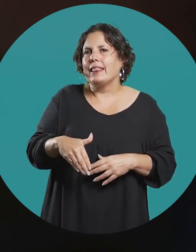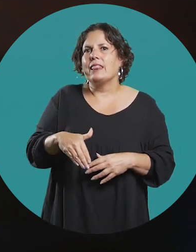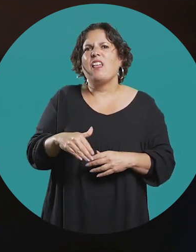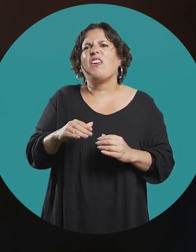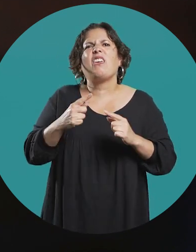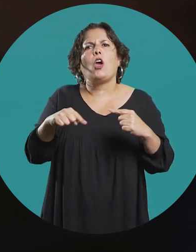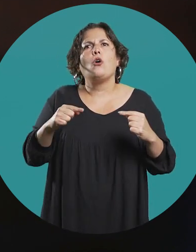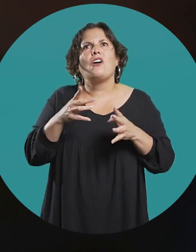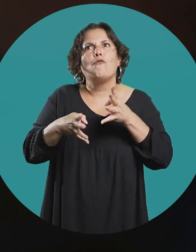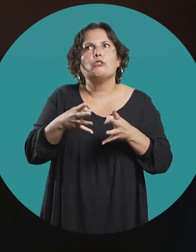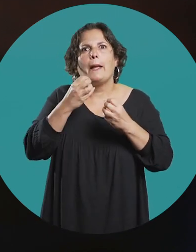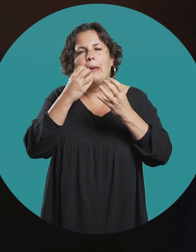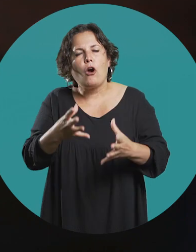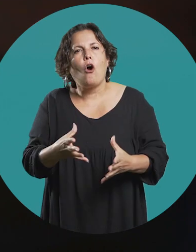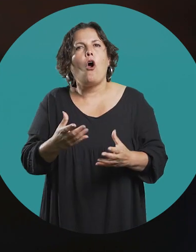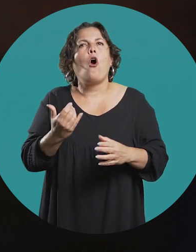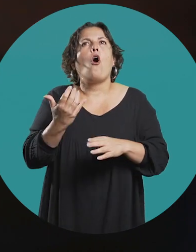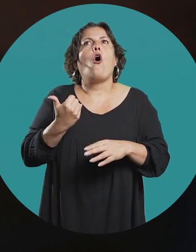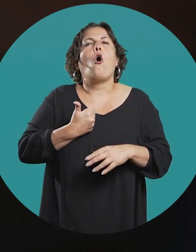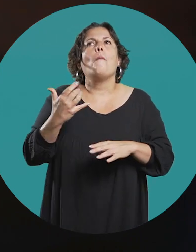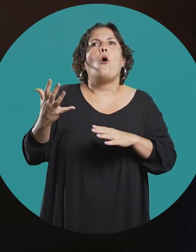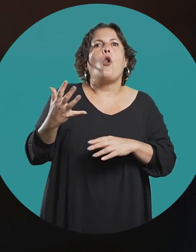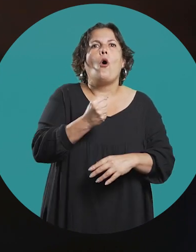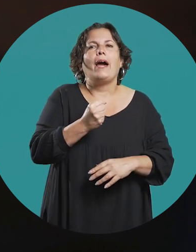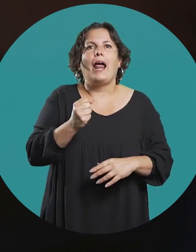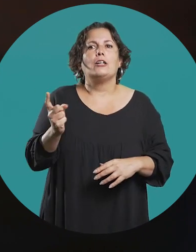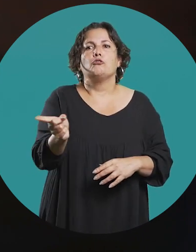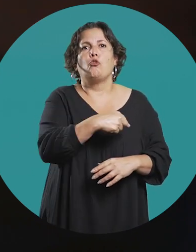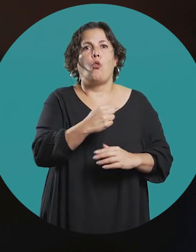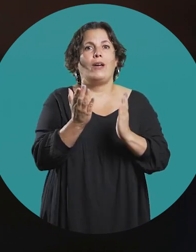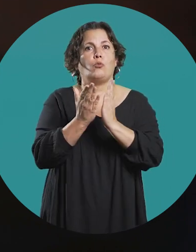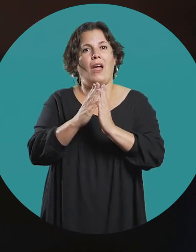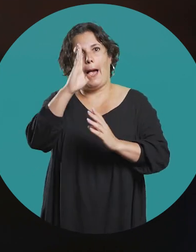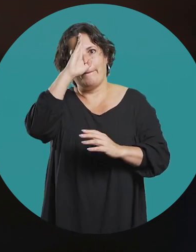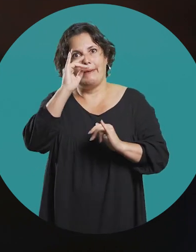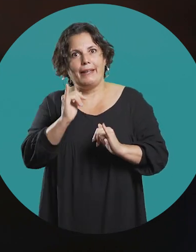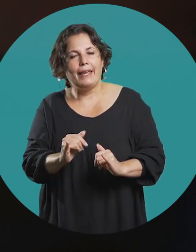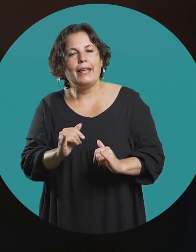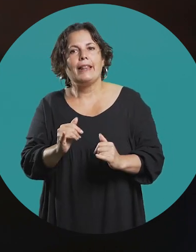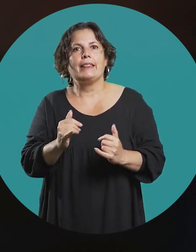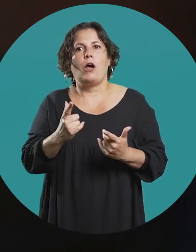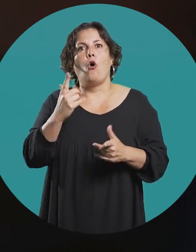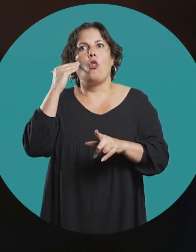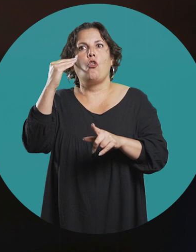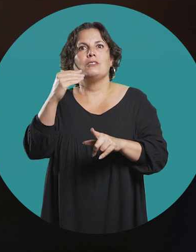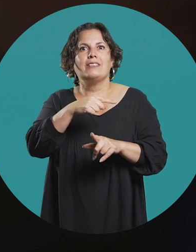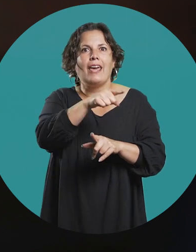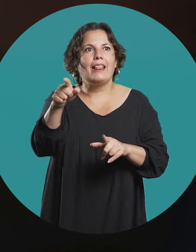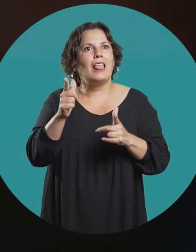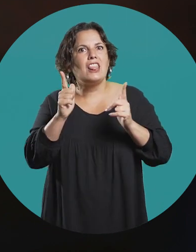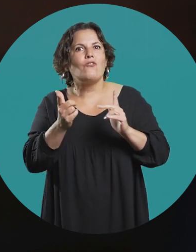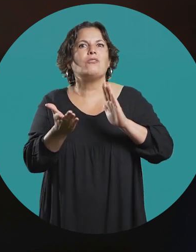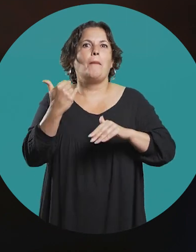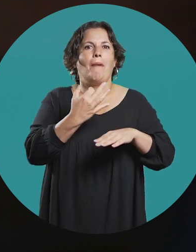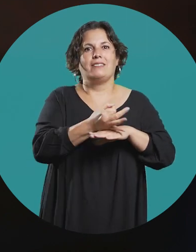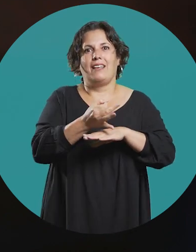entender qué cosas funcionan mejor, cómo lograr que todos los estudiantes aprendan, que los docentes disfruten